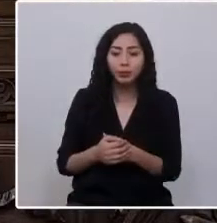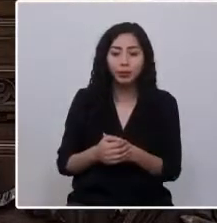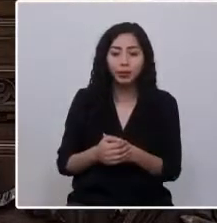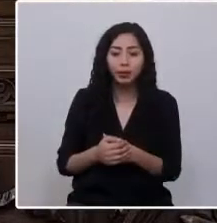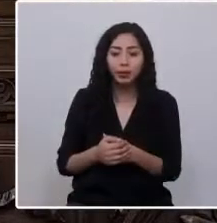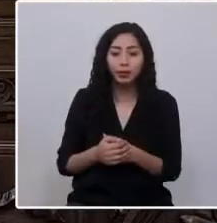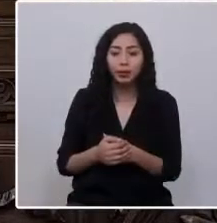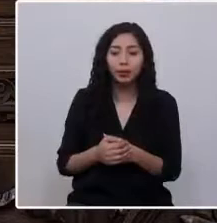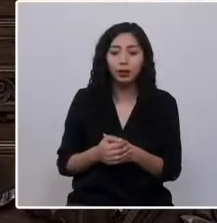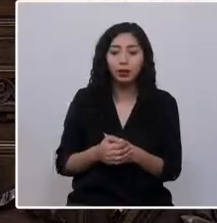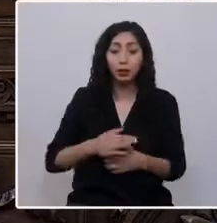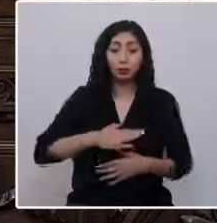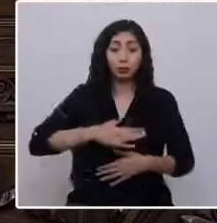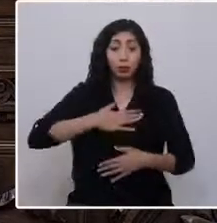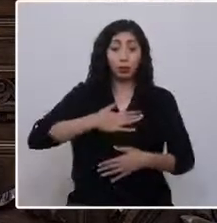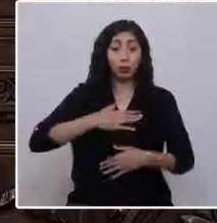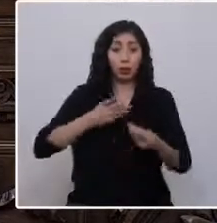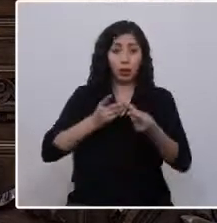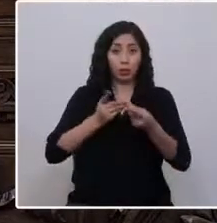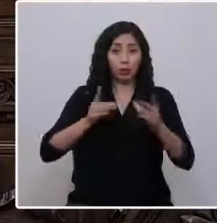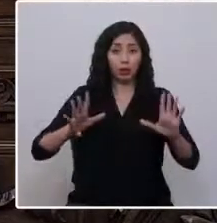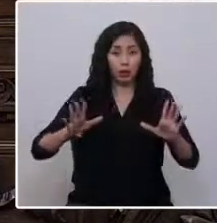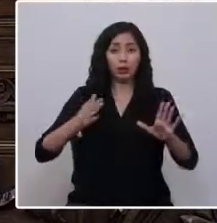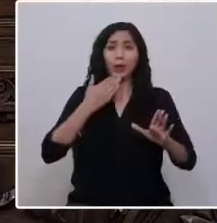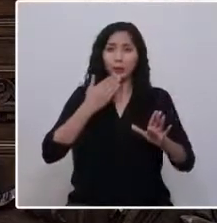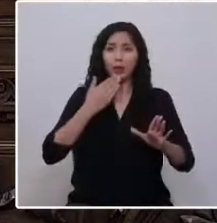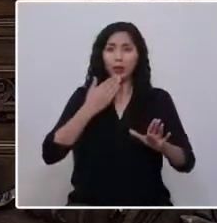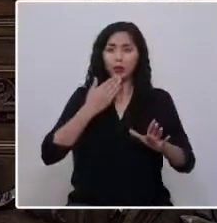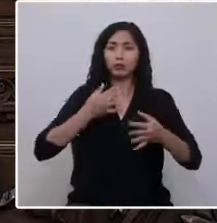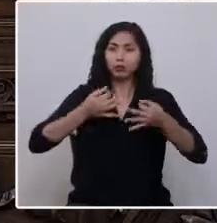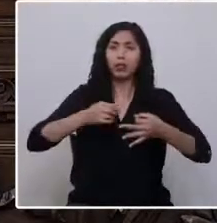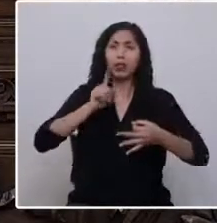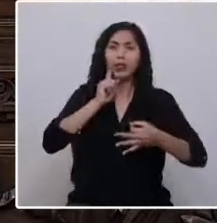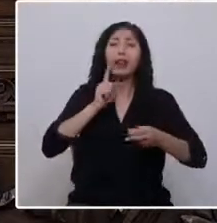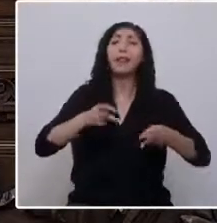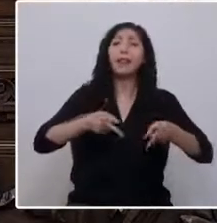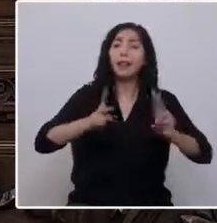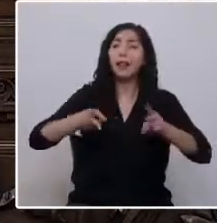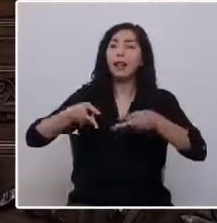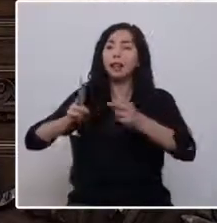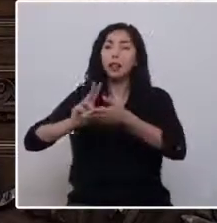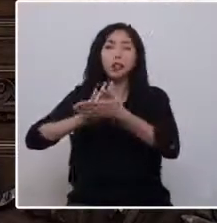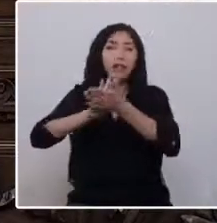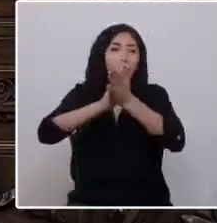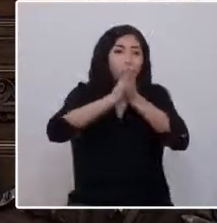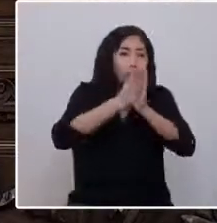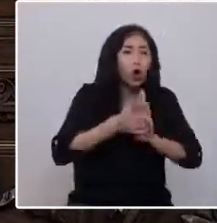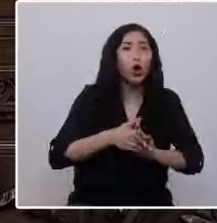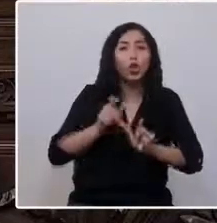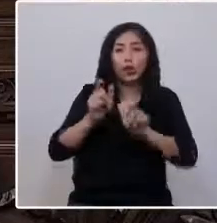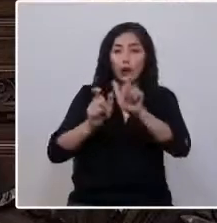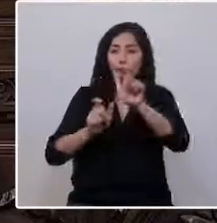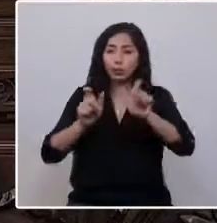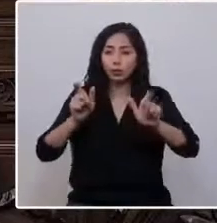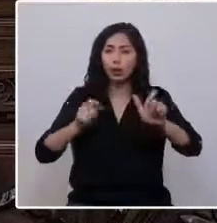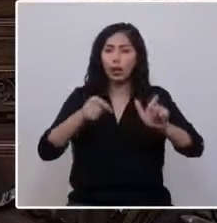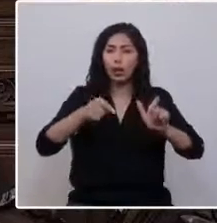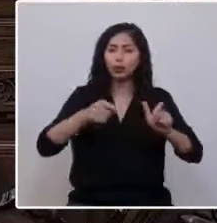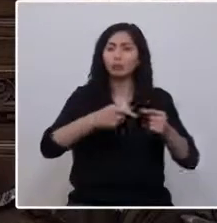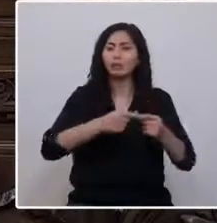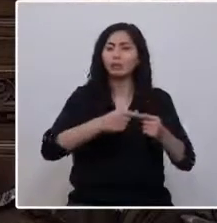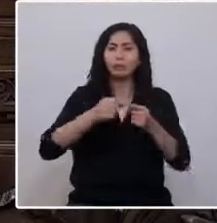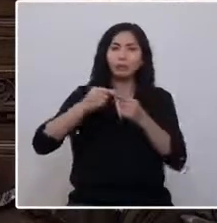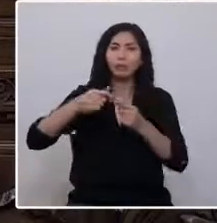sentido de la democracia sin duda que establecer los derechos de todo de todo tipo de las personas es un hecho fundamental en una constitución